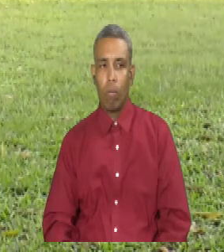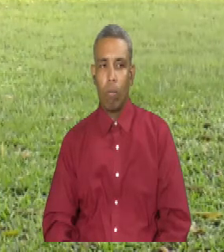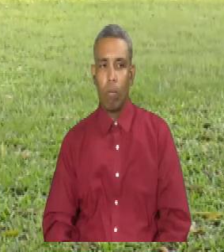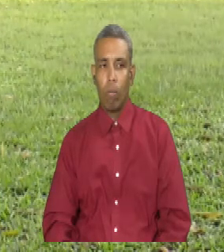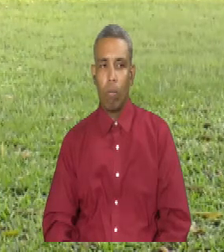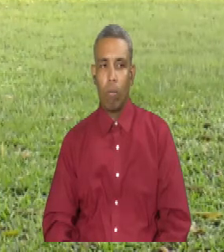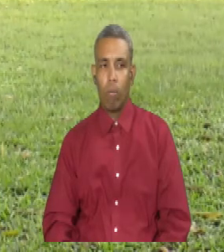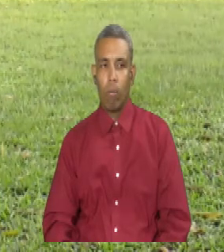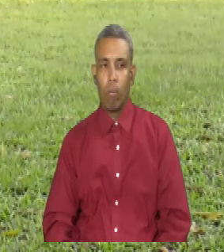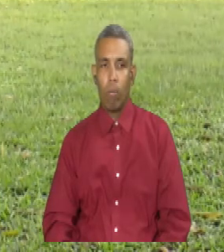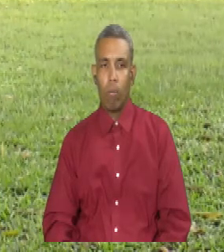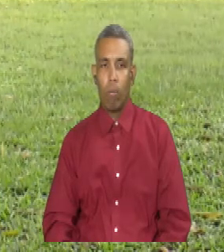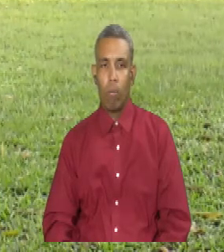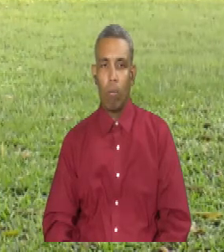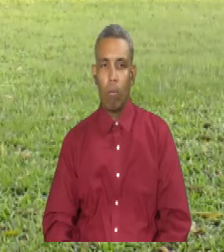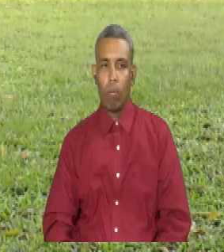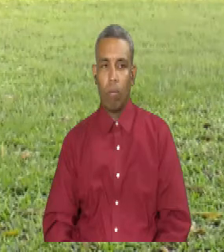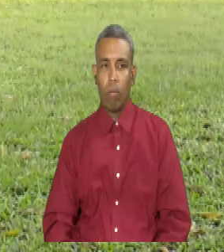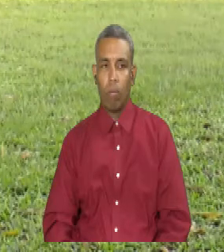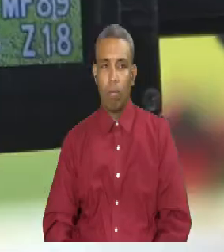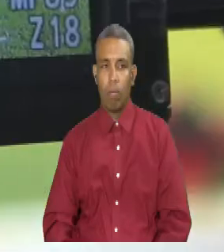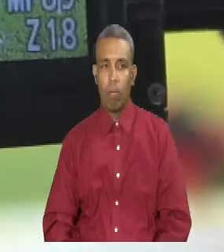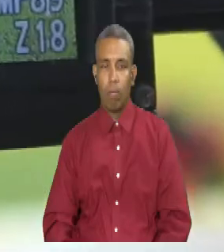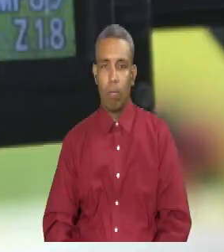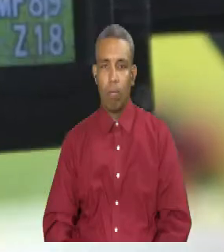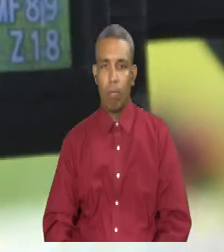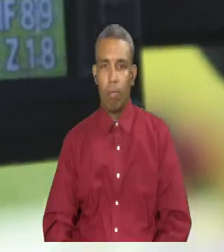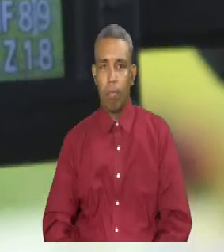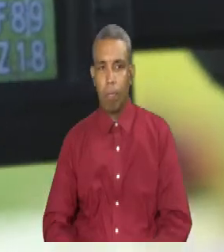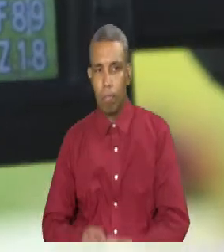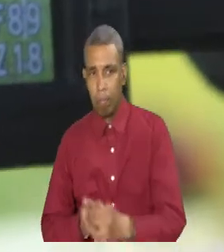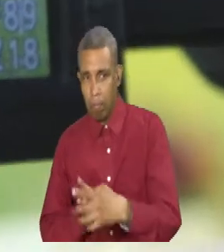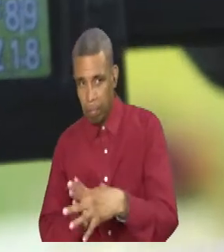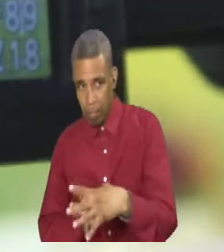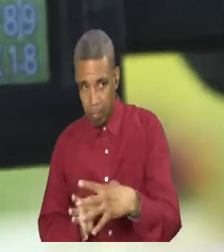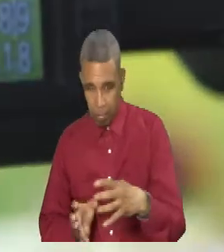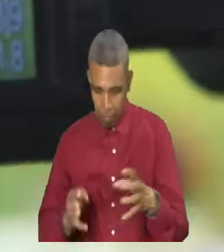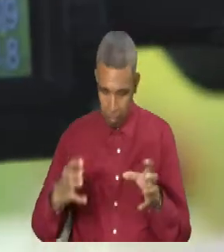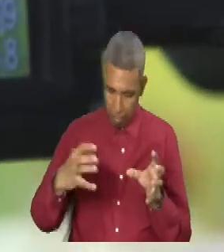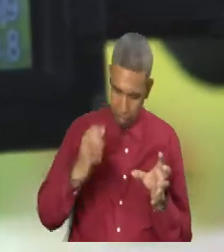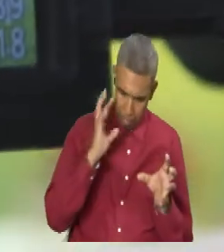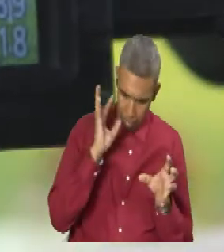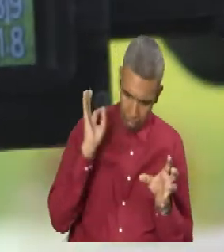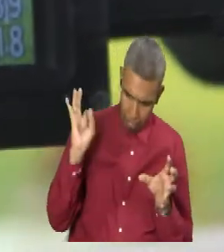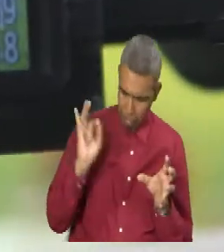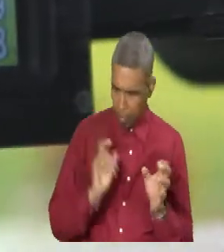Toca dar la vuelta al centro de mesa para ver que todas las partes queden